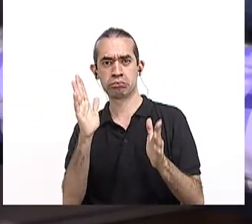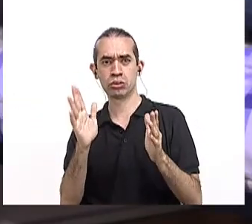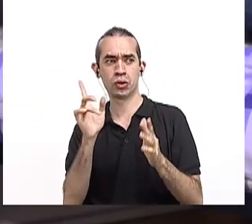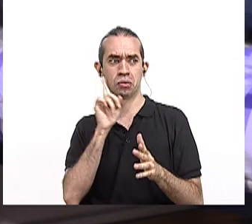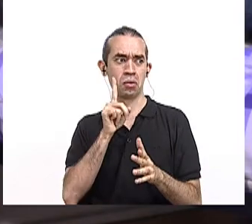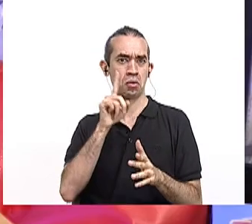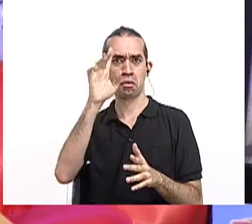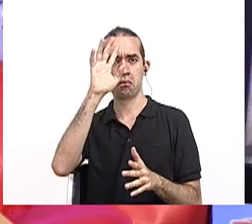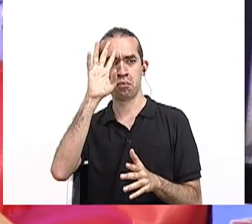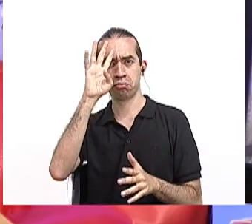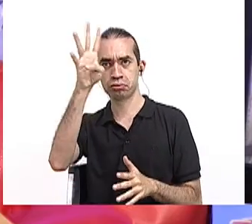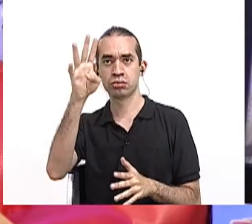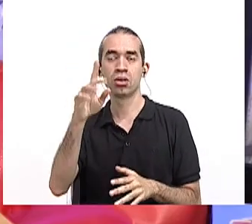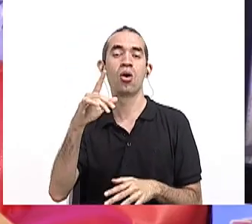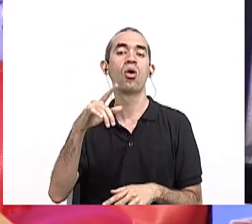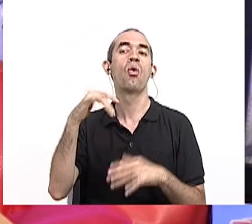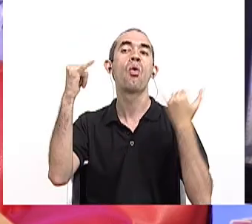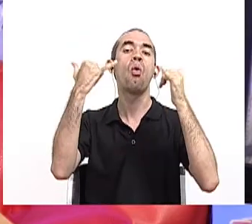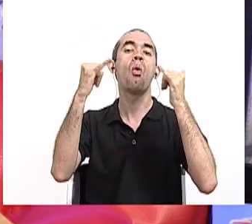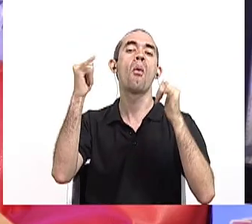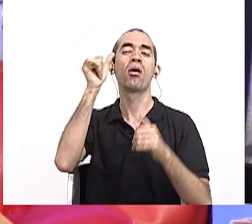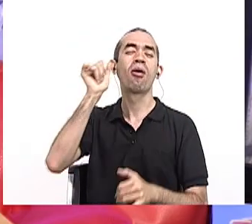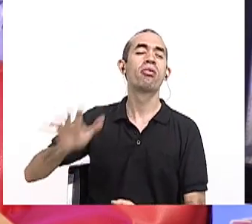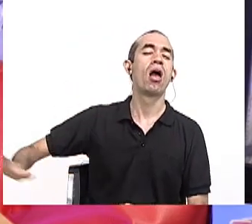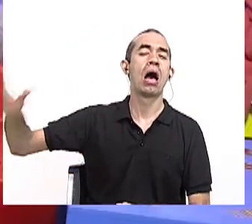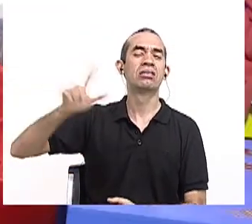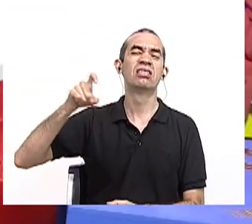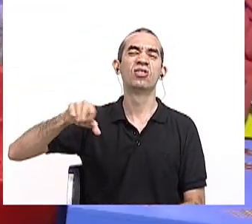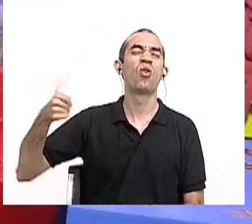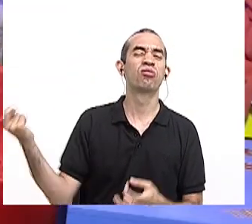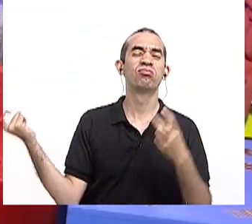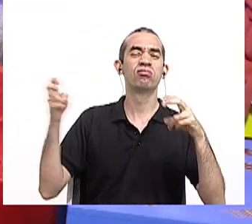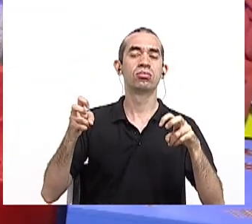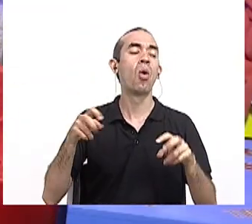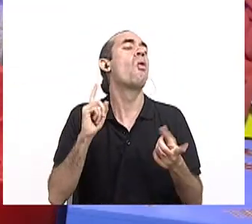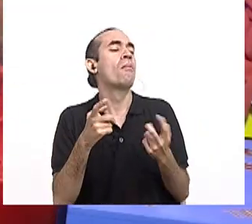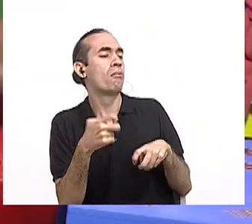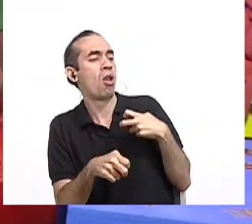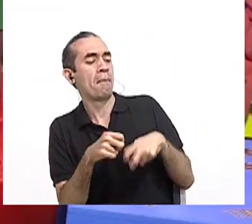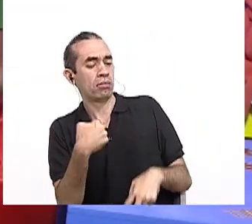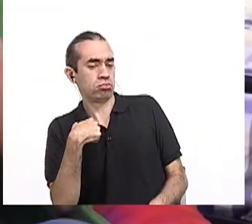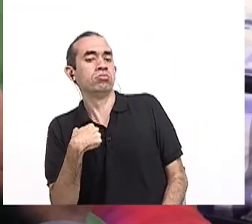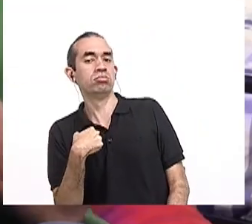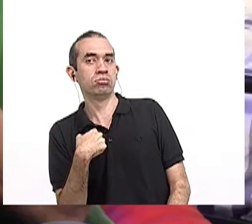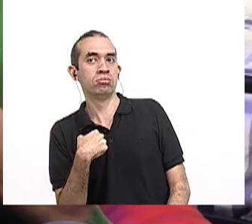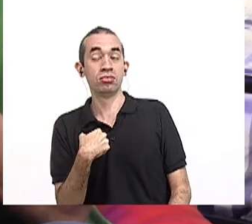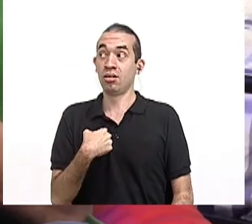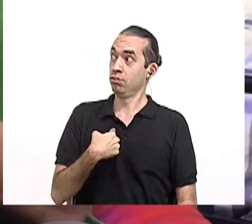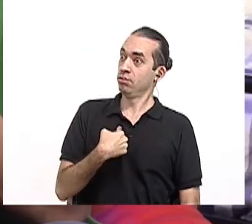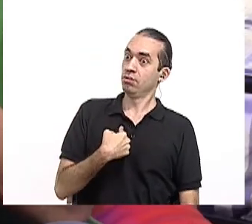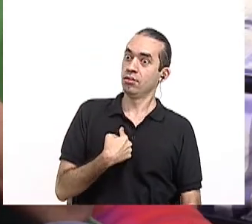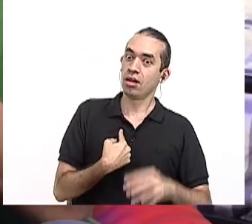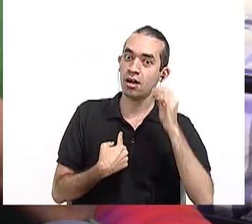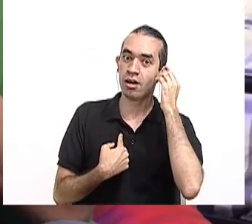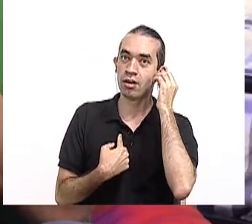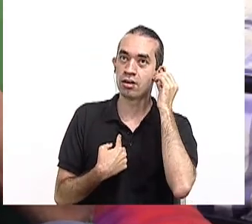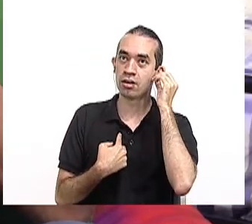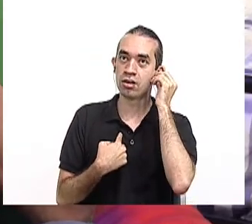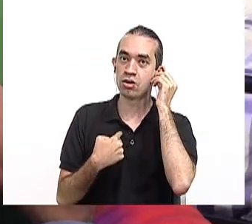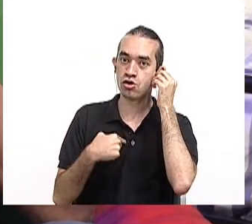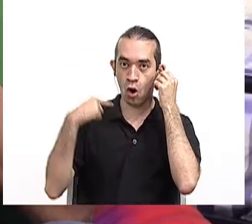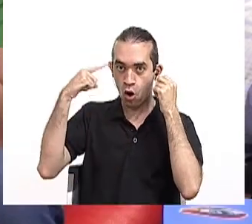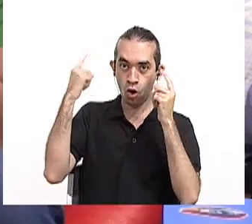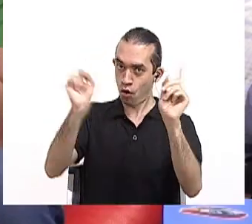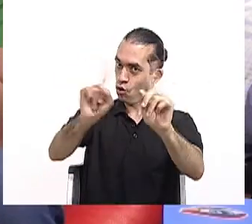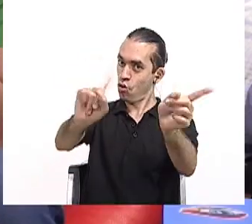oriental, pero lo malo es que necesito de otra persona para poder jugar. Pero ¿cuál es el problema? Si aquí estoy. Hey, no crean que me estoy volviendo